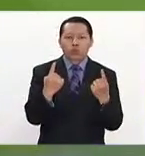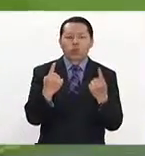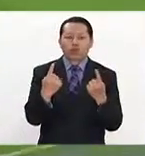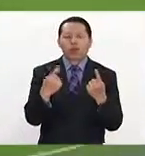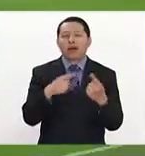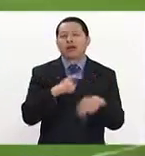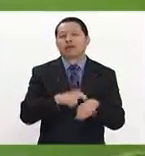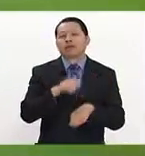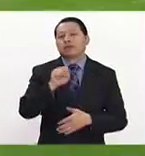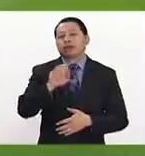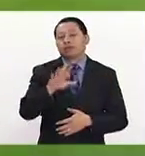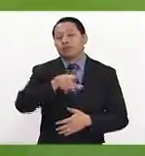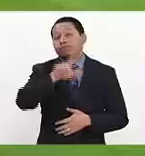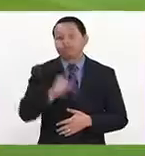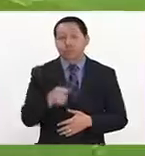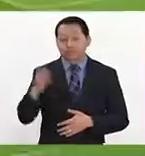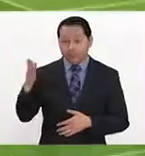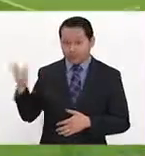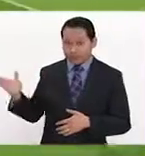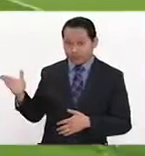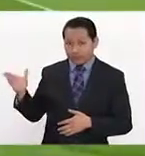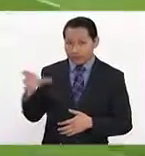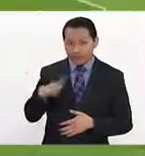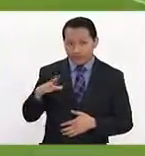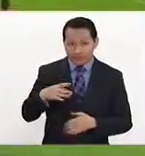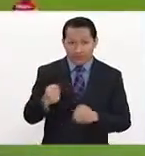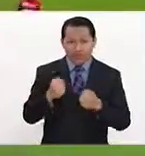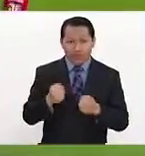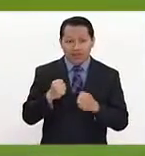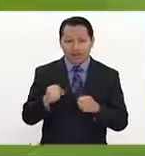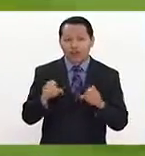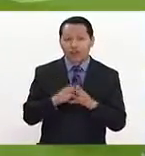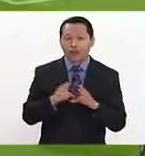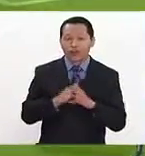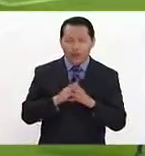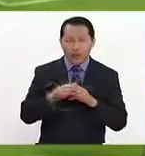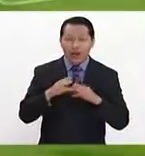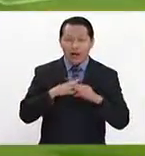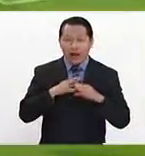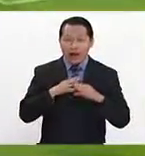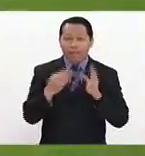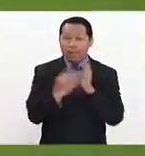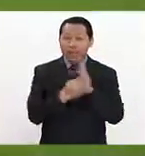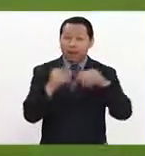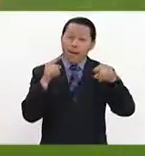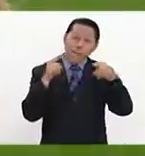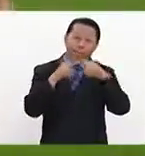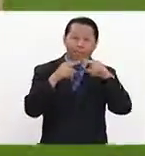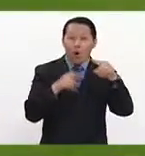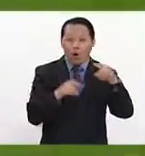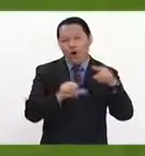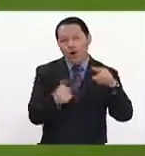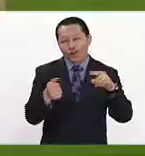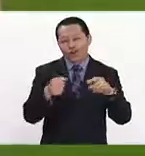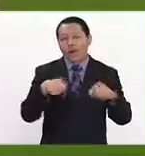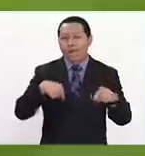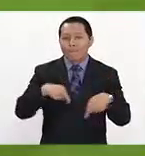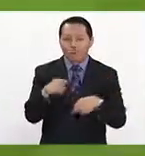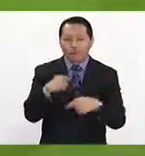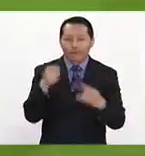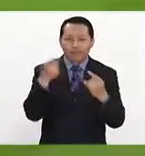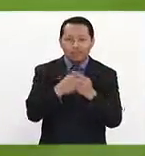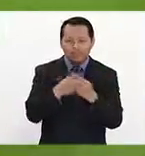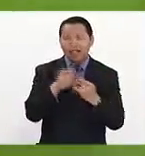al 65, y después esto de Lozano es espectacular, el tiro al poste, el rebote para Julio Furch al 70, y